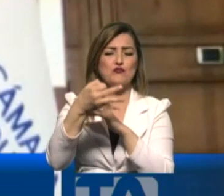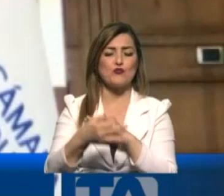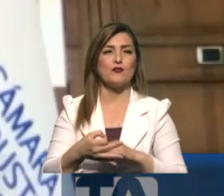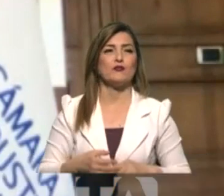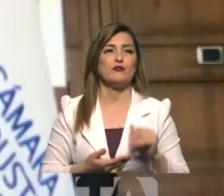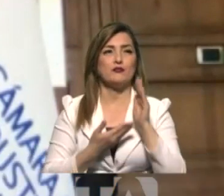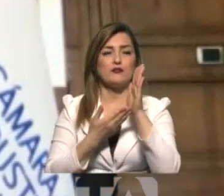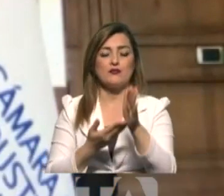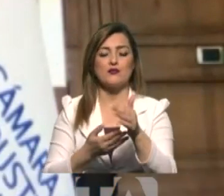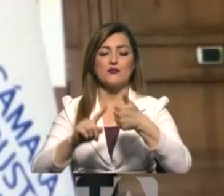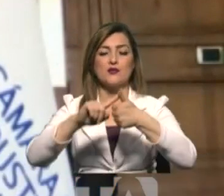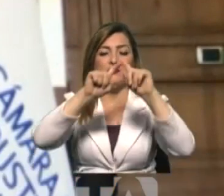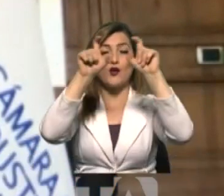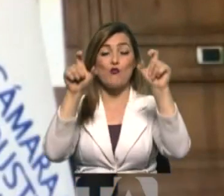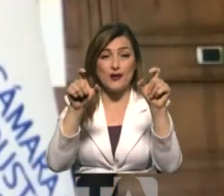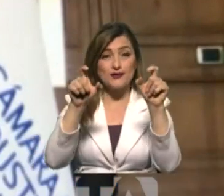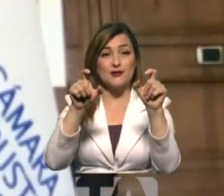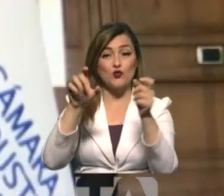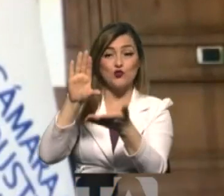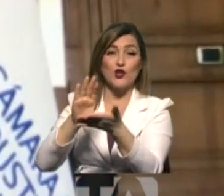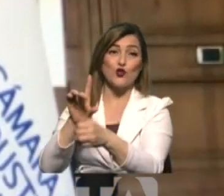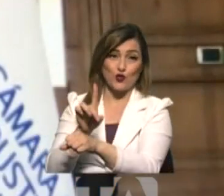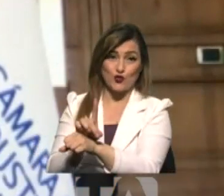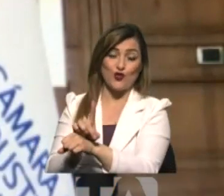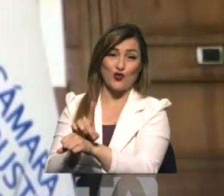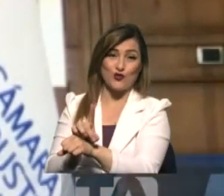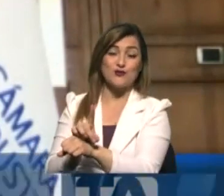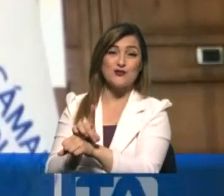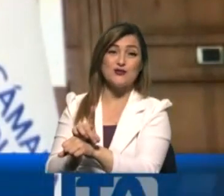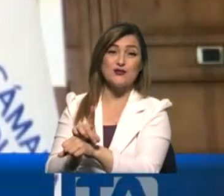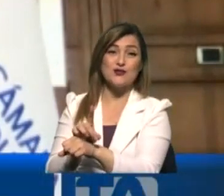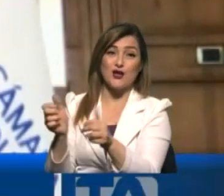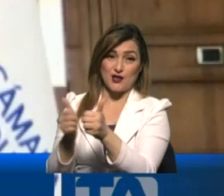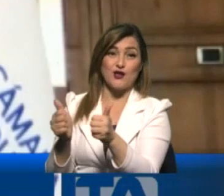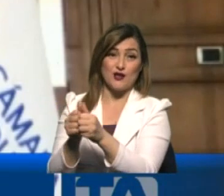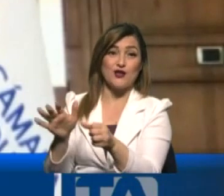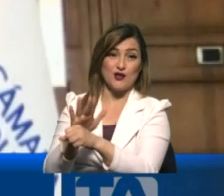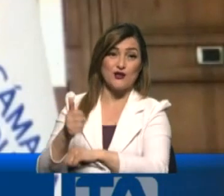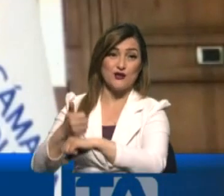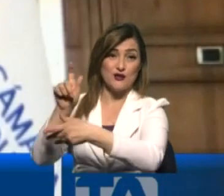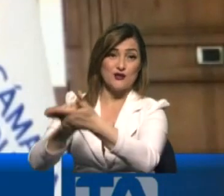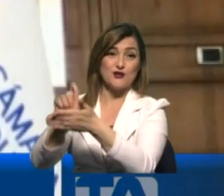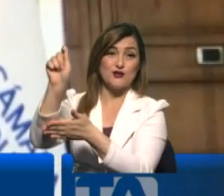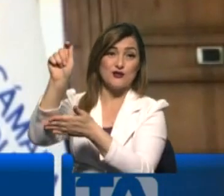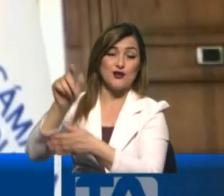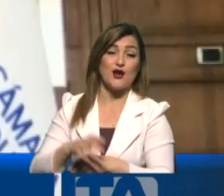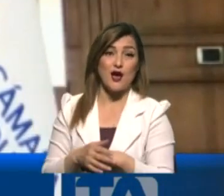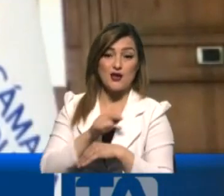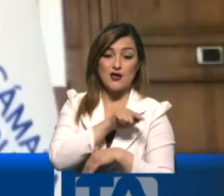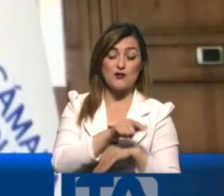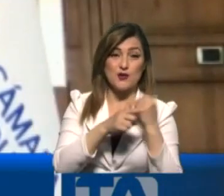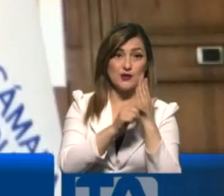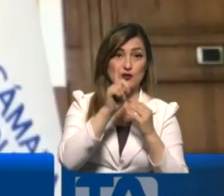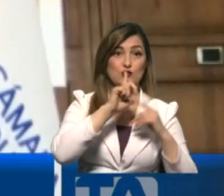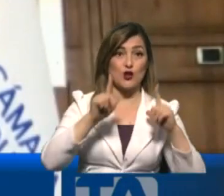Por ejemplo, las empresas deben tener un centro médico que esté debidamente equipado, autorizado. Va a haber una inspección por parte